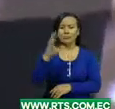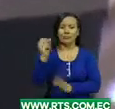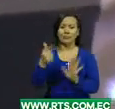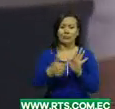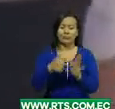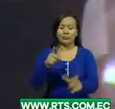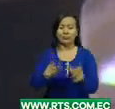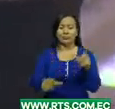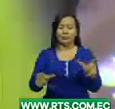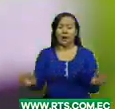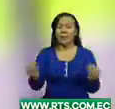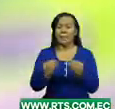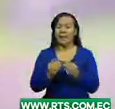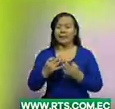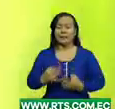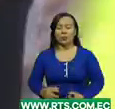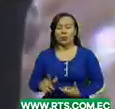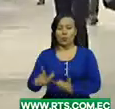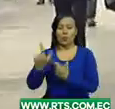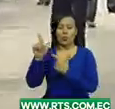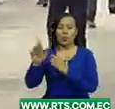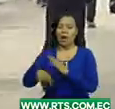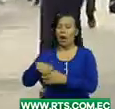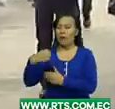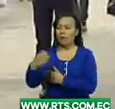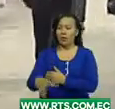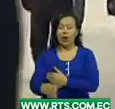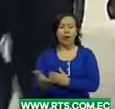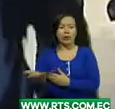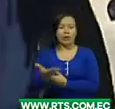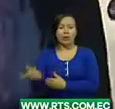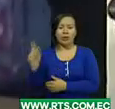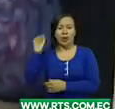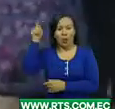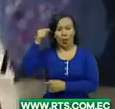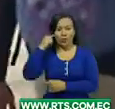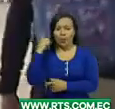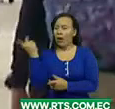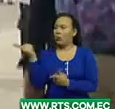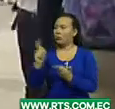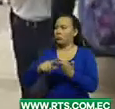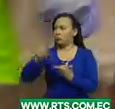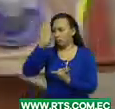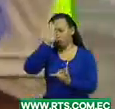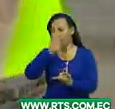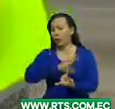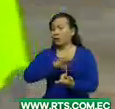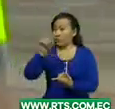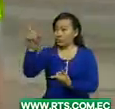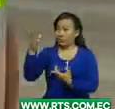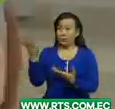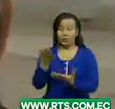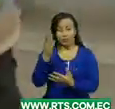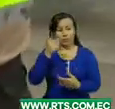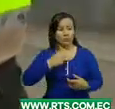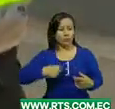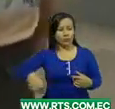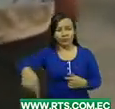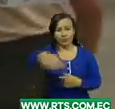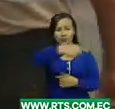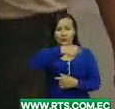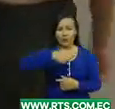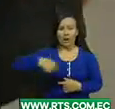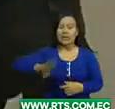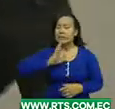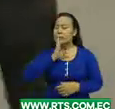A más de la seguridad privada, en el exterior permanece una unidad móvil de la Policía Nacional. Los uniformados hacen rondas para